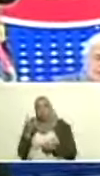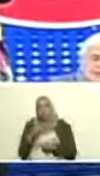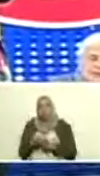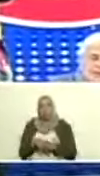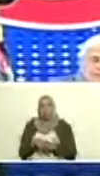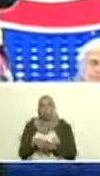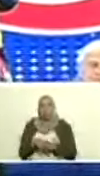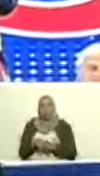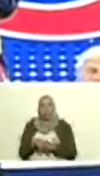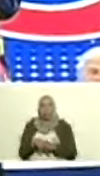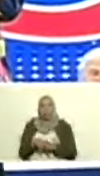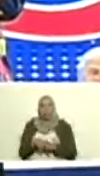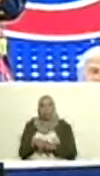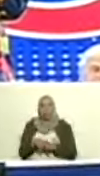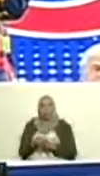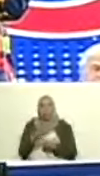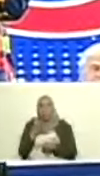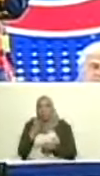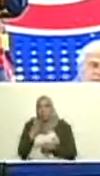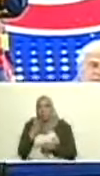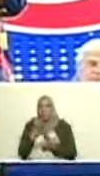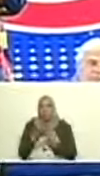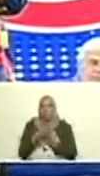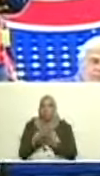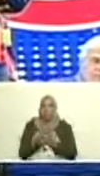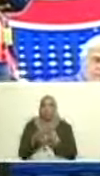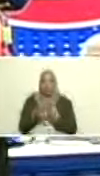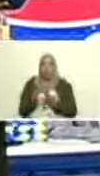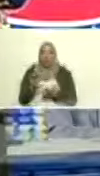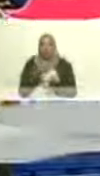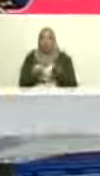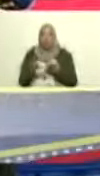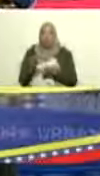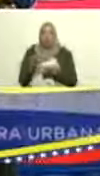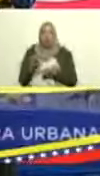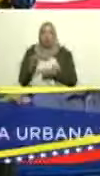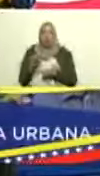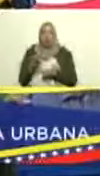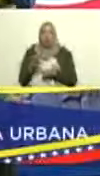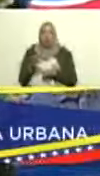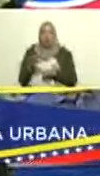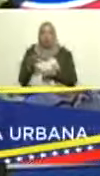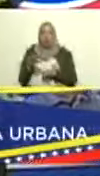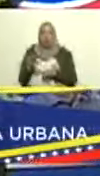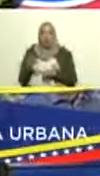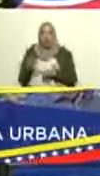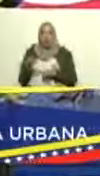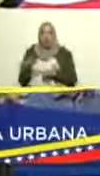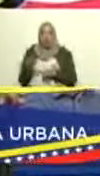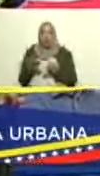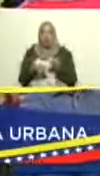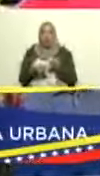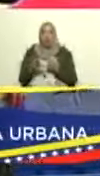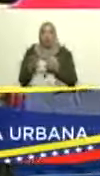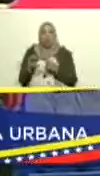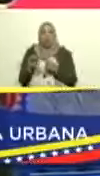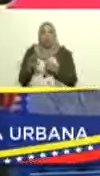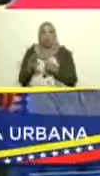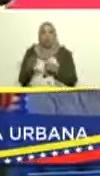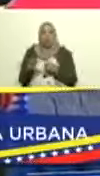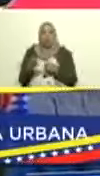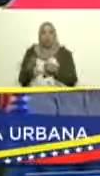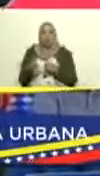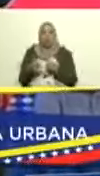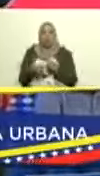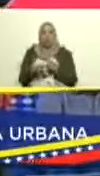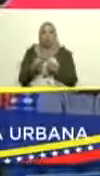3 rubros. Aquí, por ejemplo, tiene acelga, tiene ají y tiene berenjena. Pero bueno, va determinado por